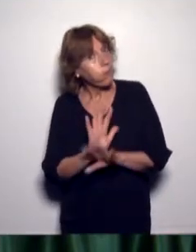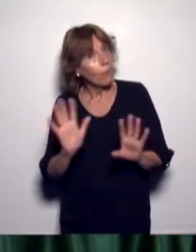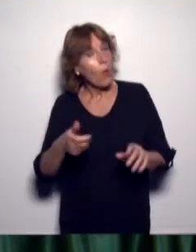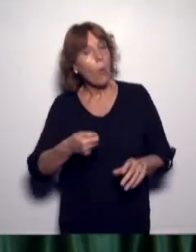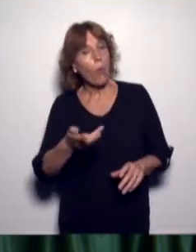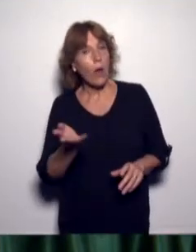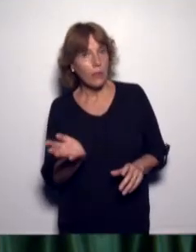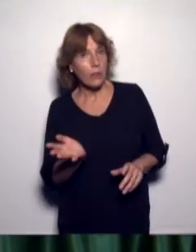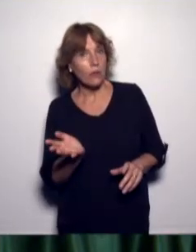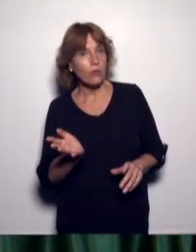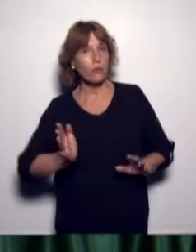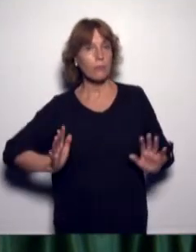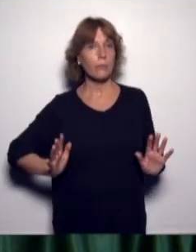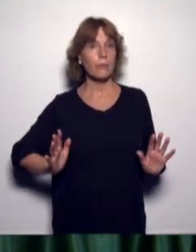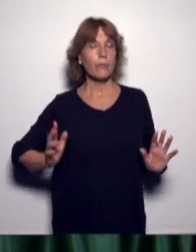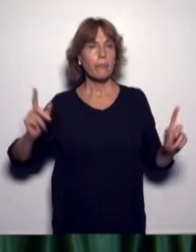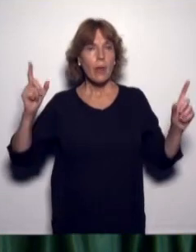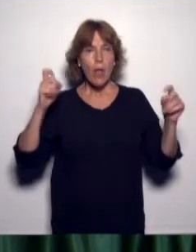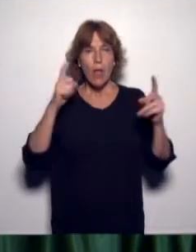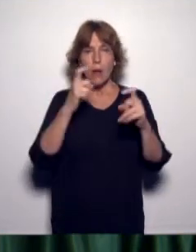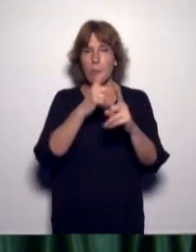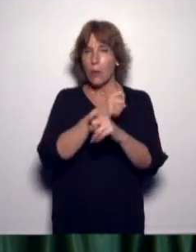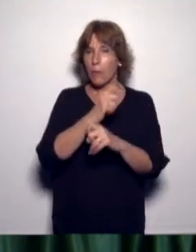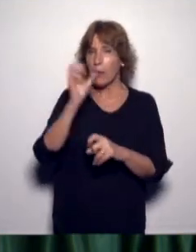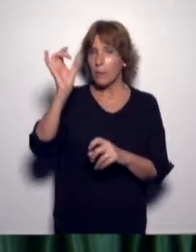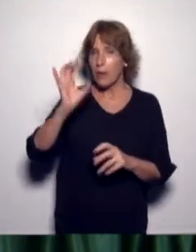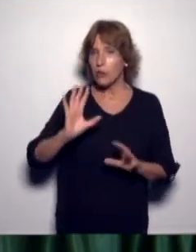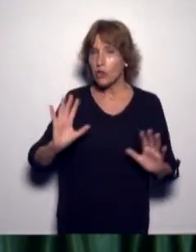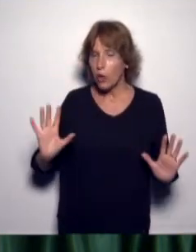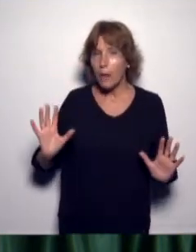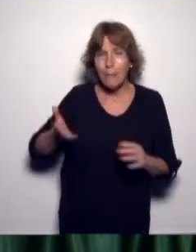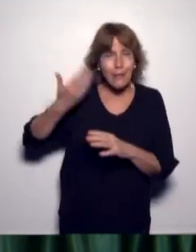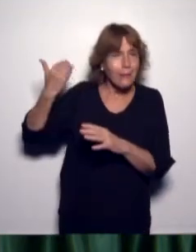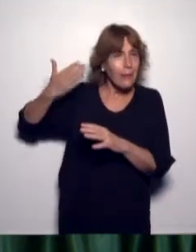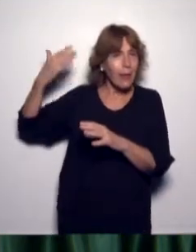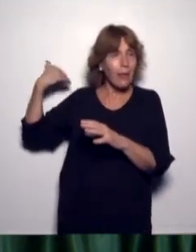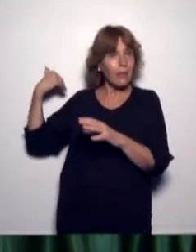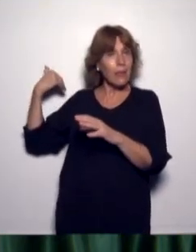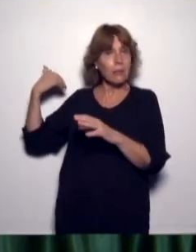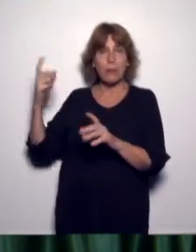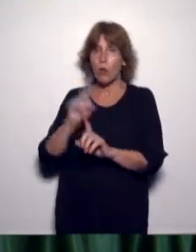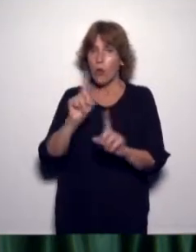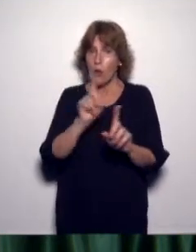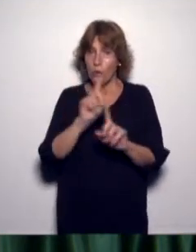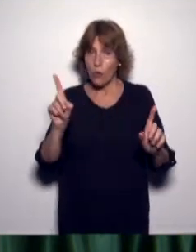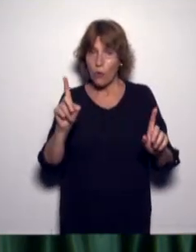El problema no solamente lo traemos del pasado, sino que